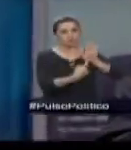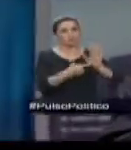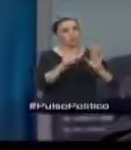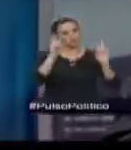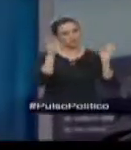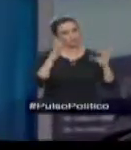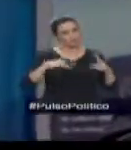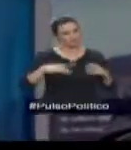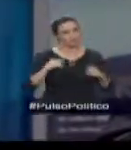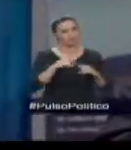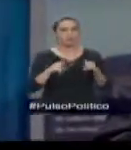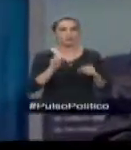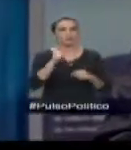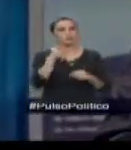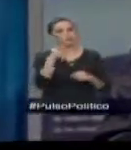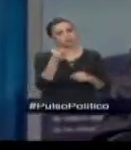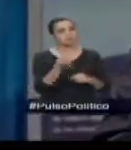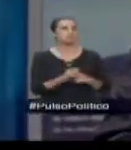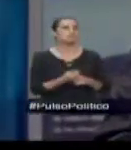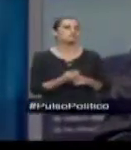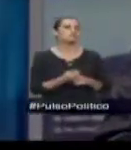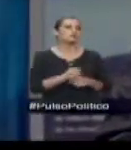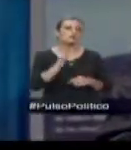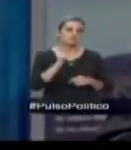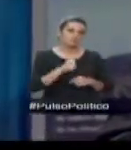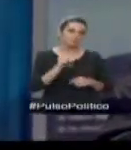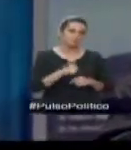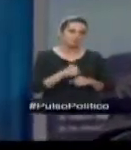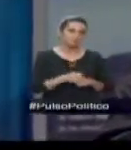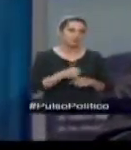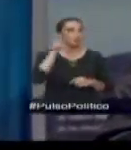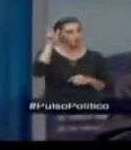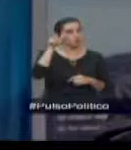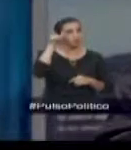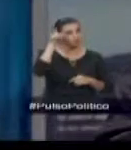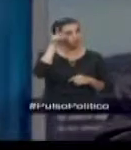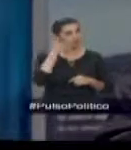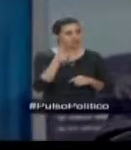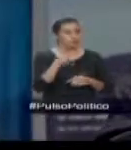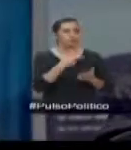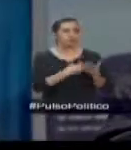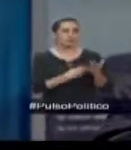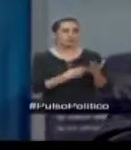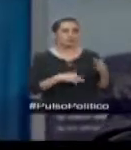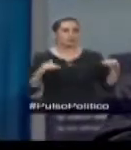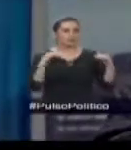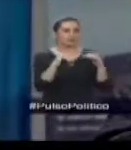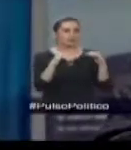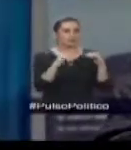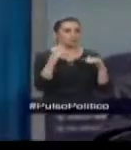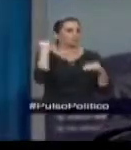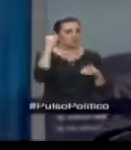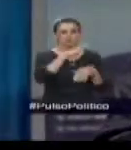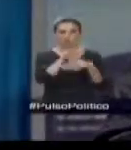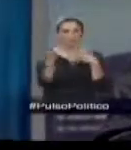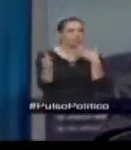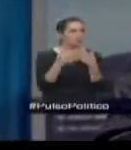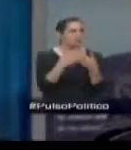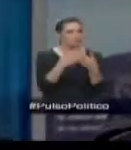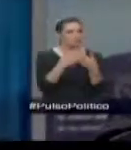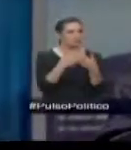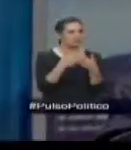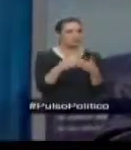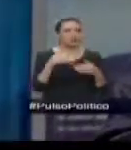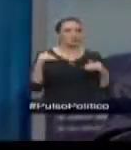vacación pero si esto es así como un efecto es así lo lógico sería que equiparemos pues los derechos que equiparemos